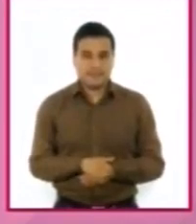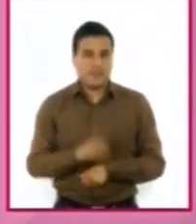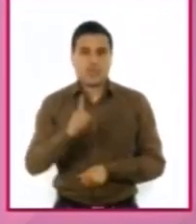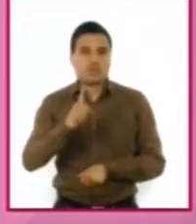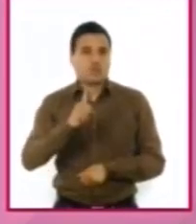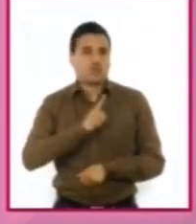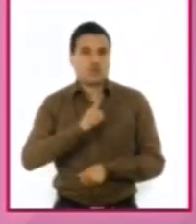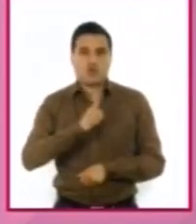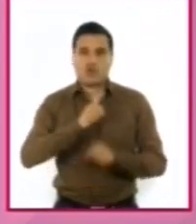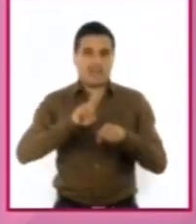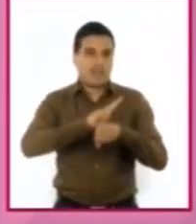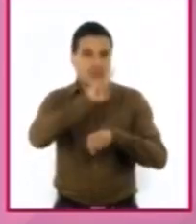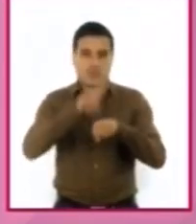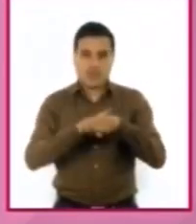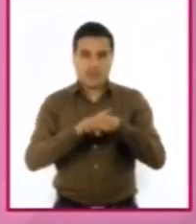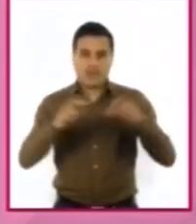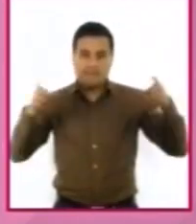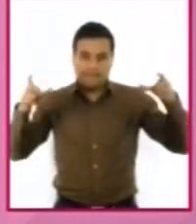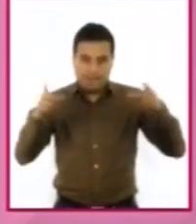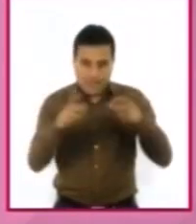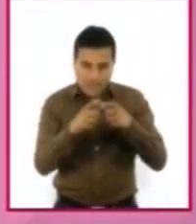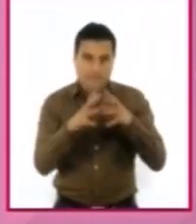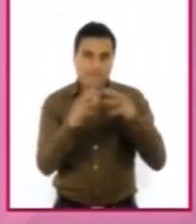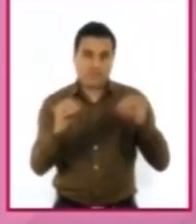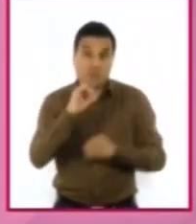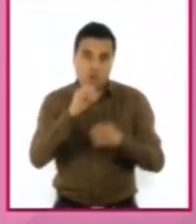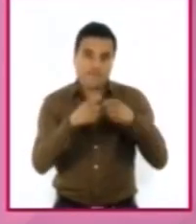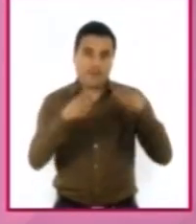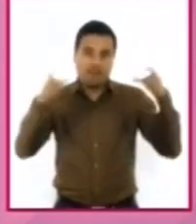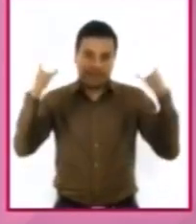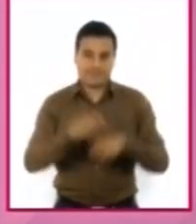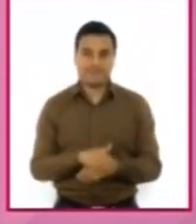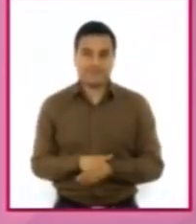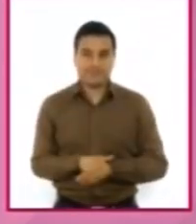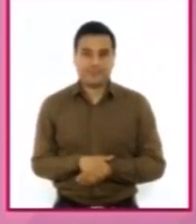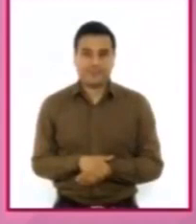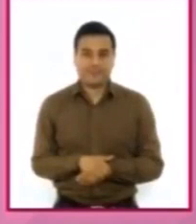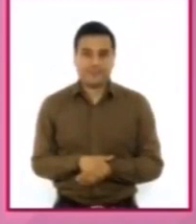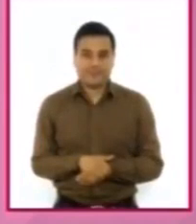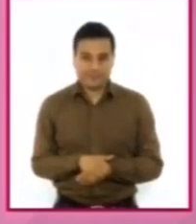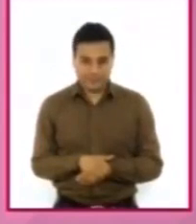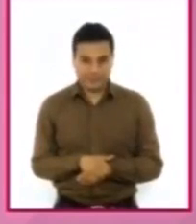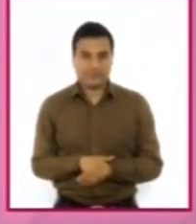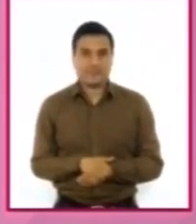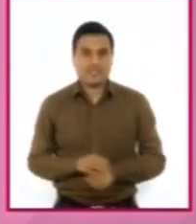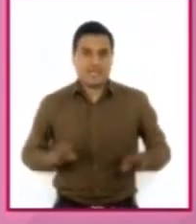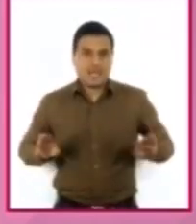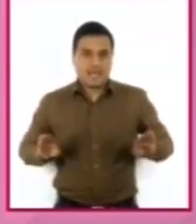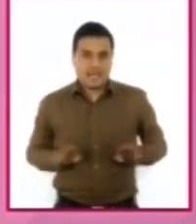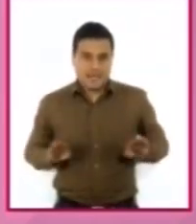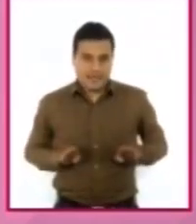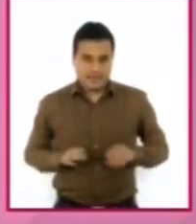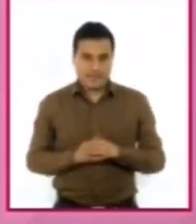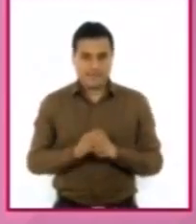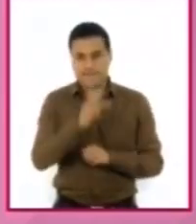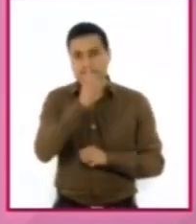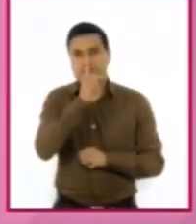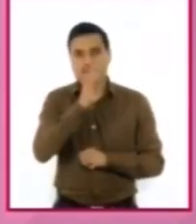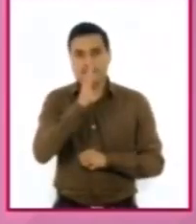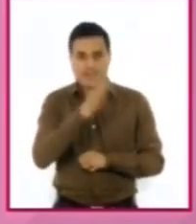natural. Las variaciones ventajosas se incrementan por la herencia y generan nuevas